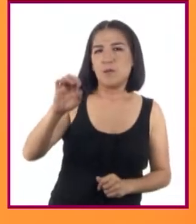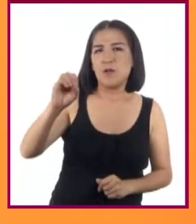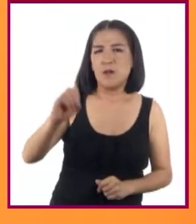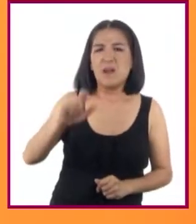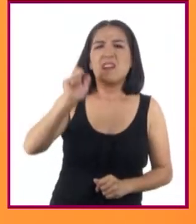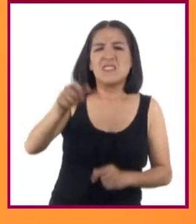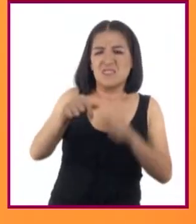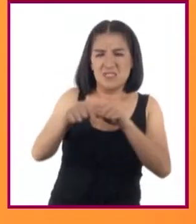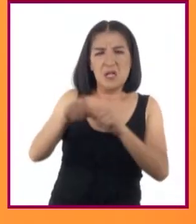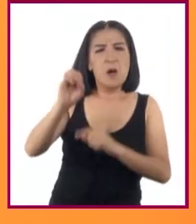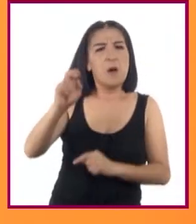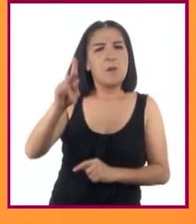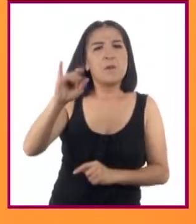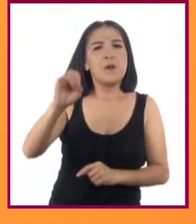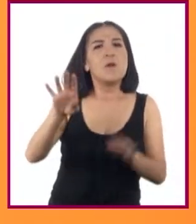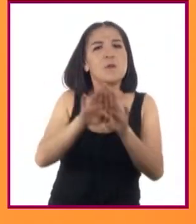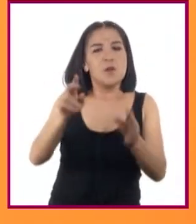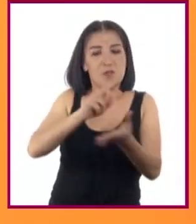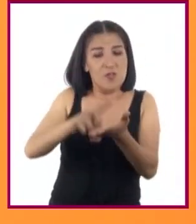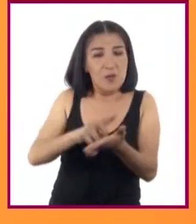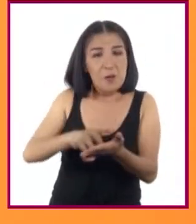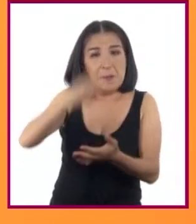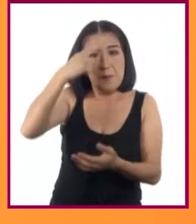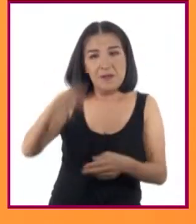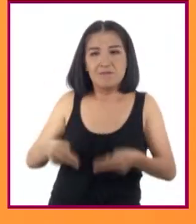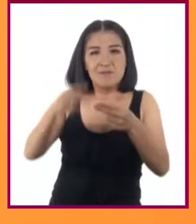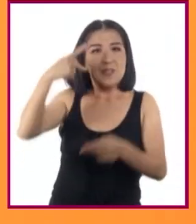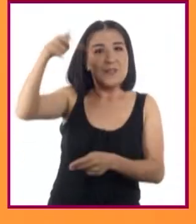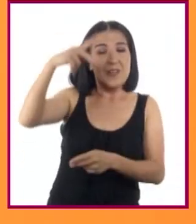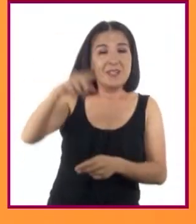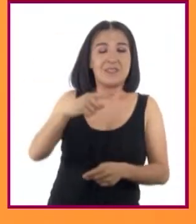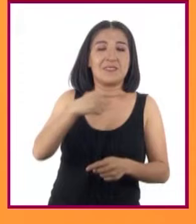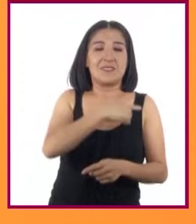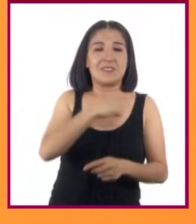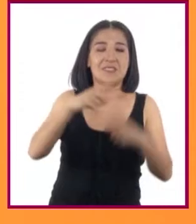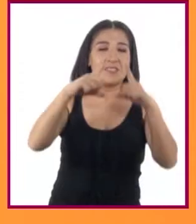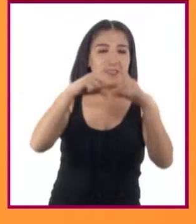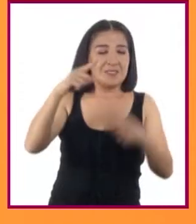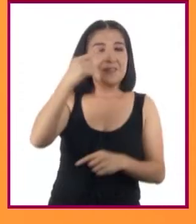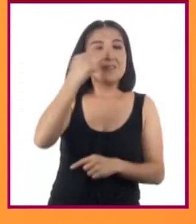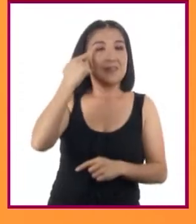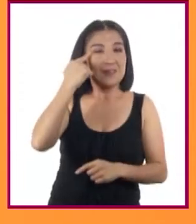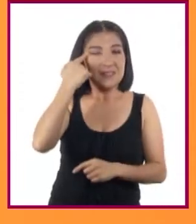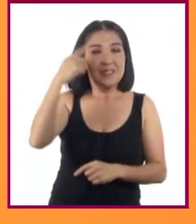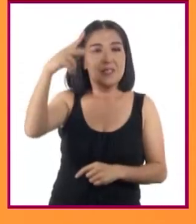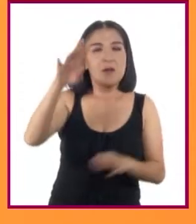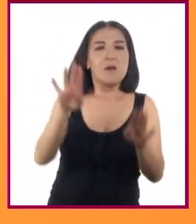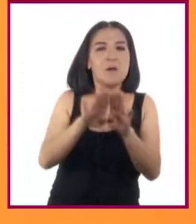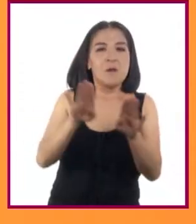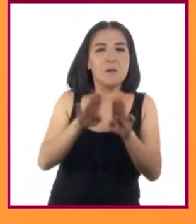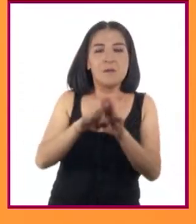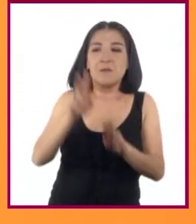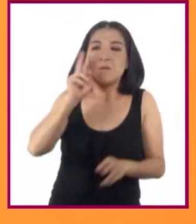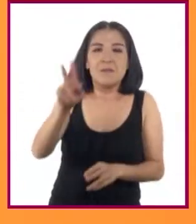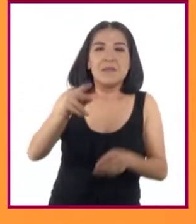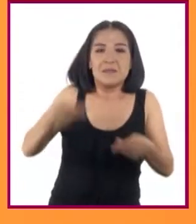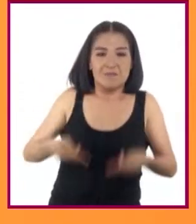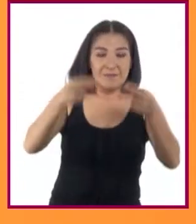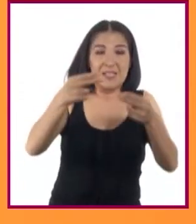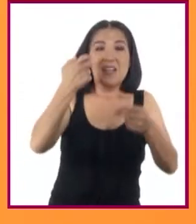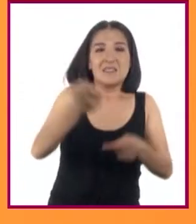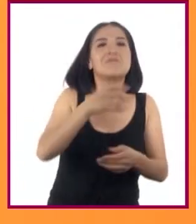hubiera promovido su masificación en el siglo XIX en China, ¿cuántas personas hubieran desarrollado adicción en este